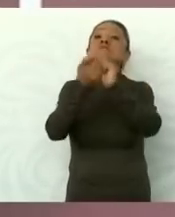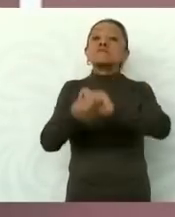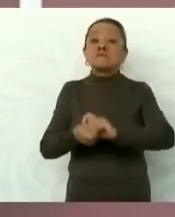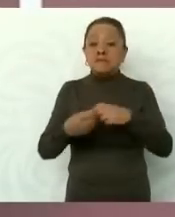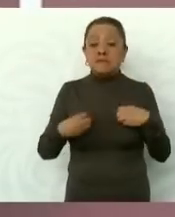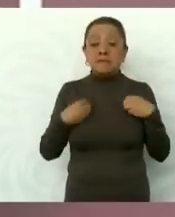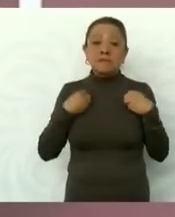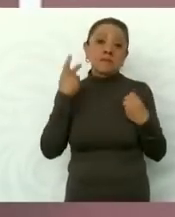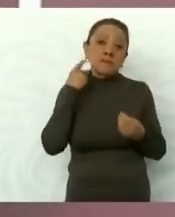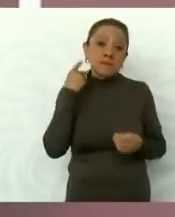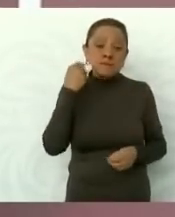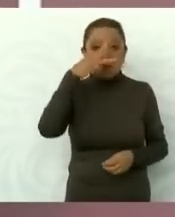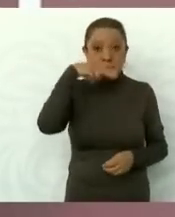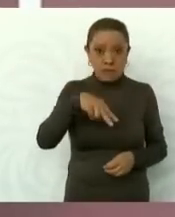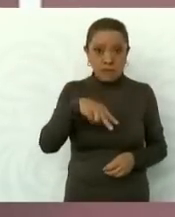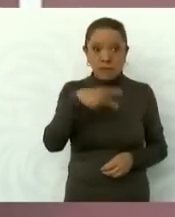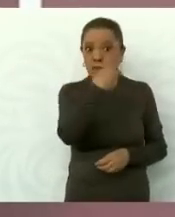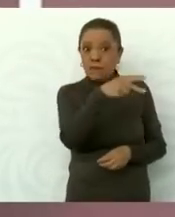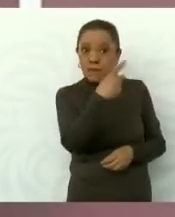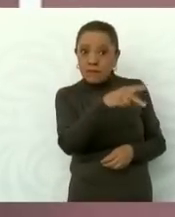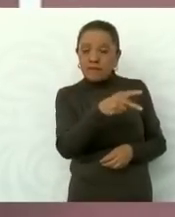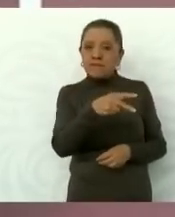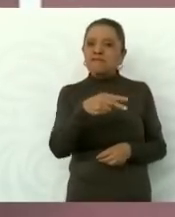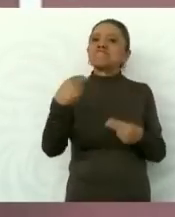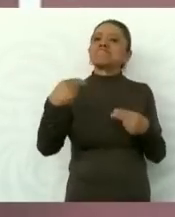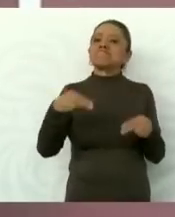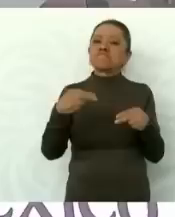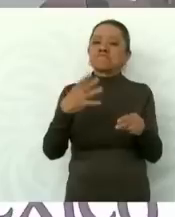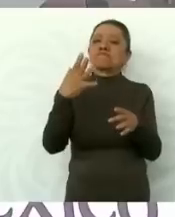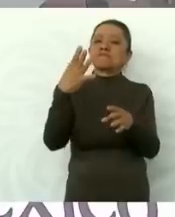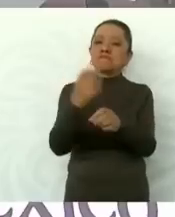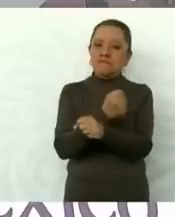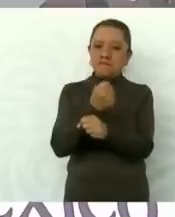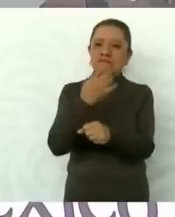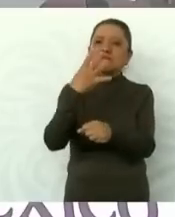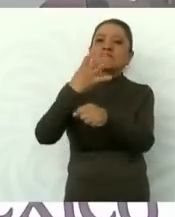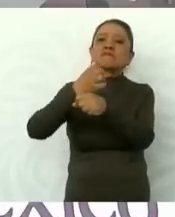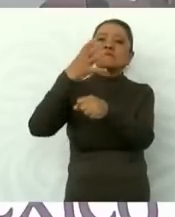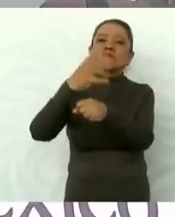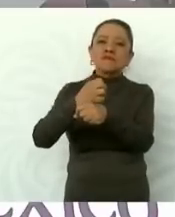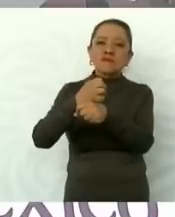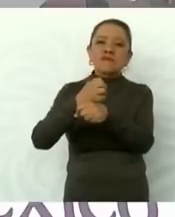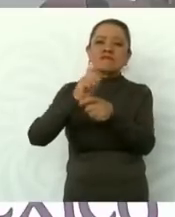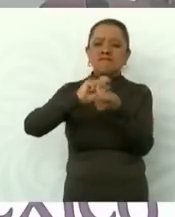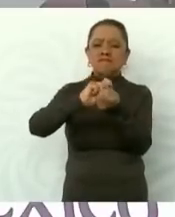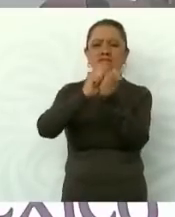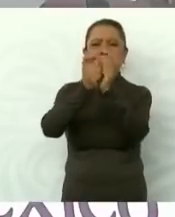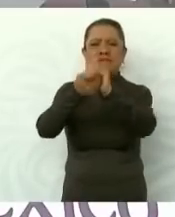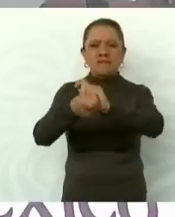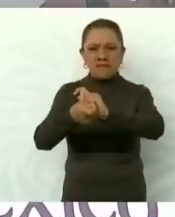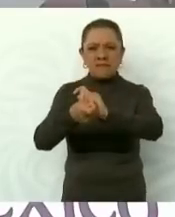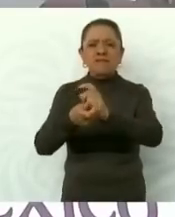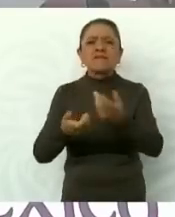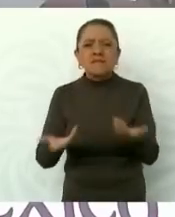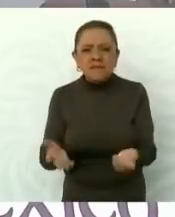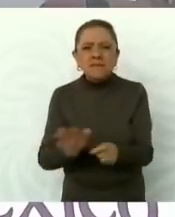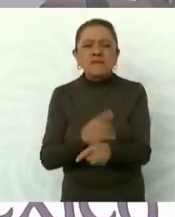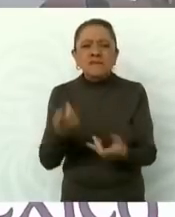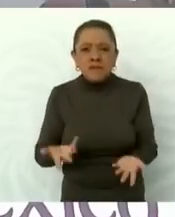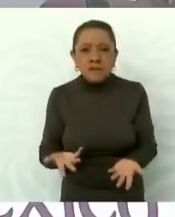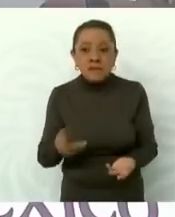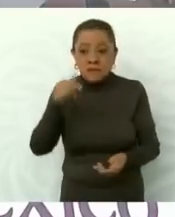la cuarta transformación. ¿Por qué es la cuarta transformación? Pues porque en México